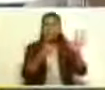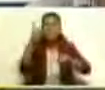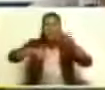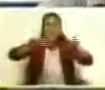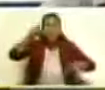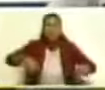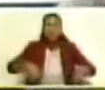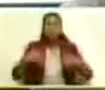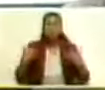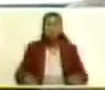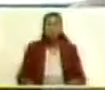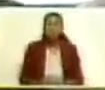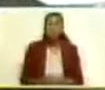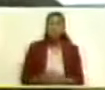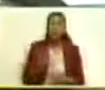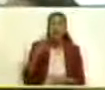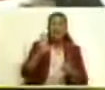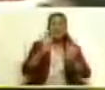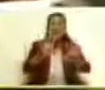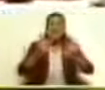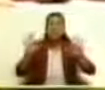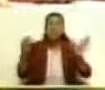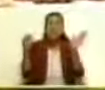y hubieron